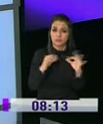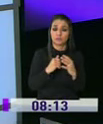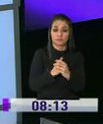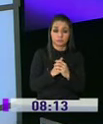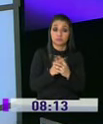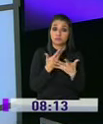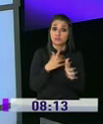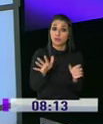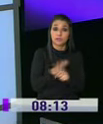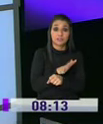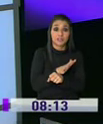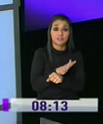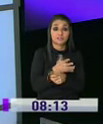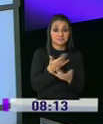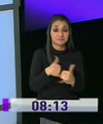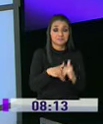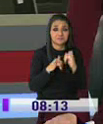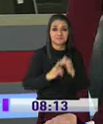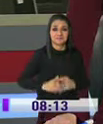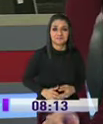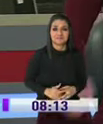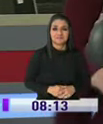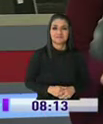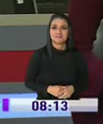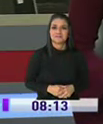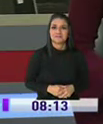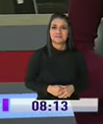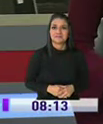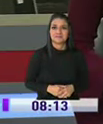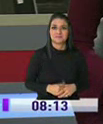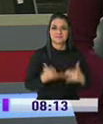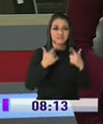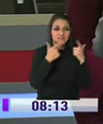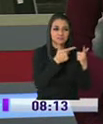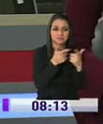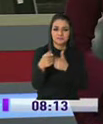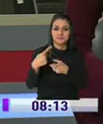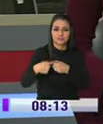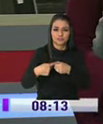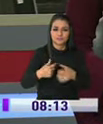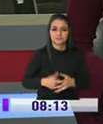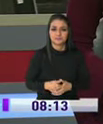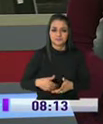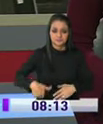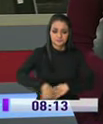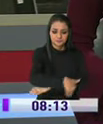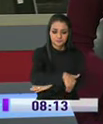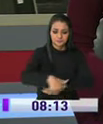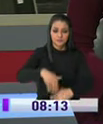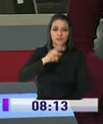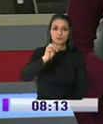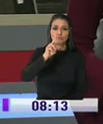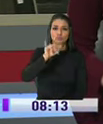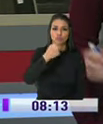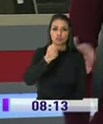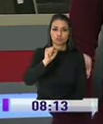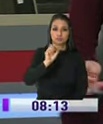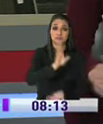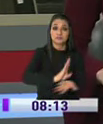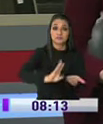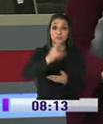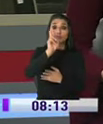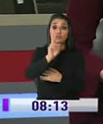no hay excusas. Seguimos con más. Seguimos monitoreando la ciudad. Les contamos que en la calle Francisco Muñoz, en la Ferroviaria Media, en el sur de Quito,